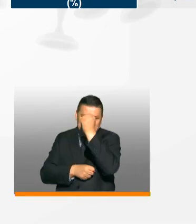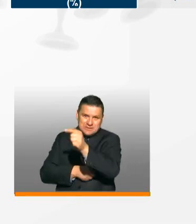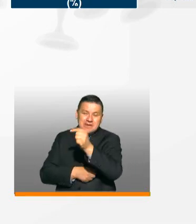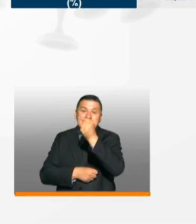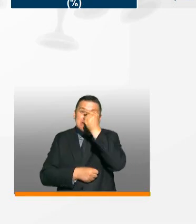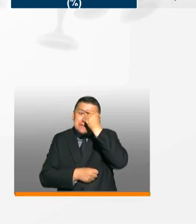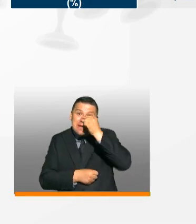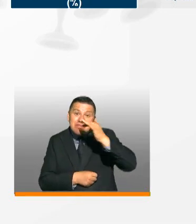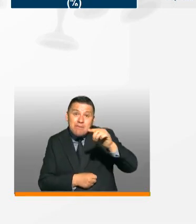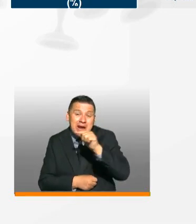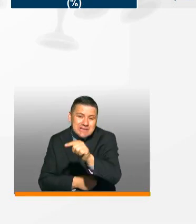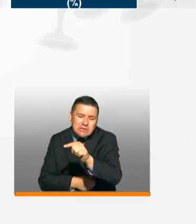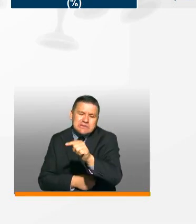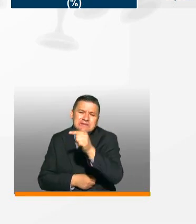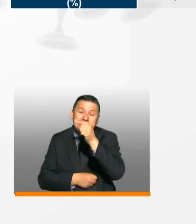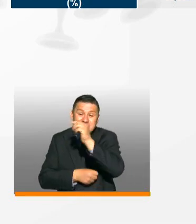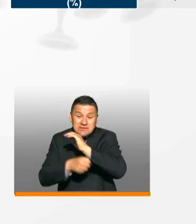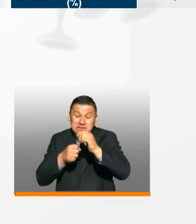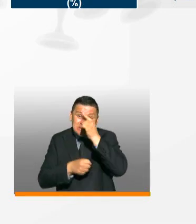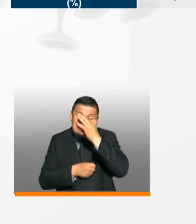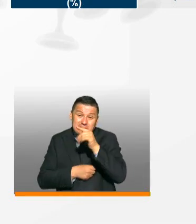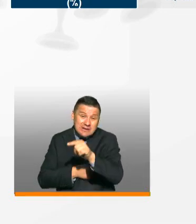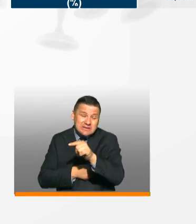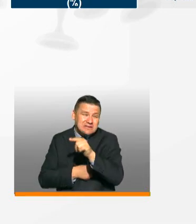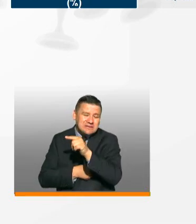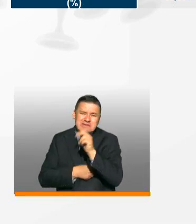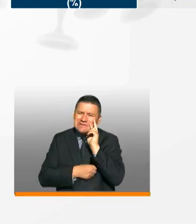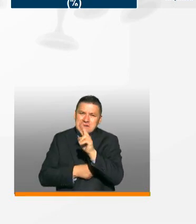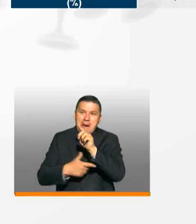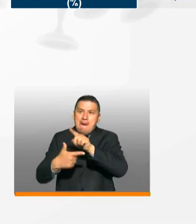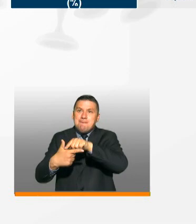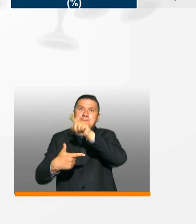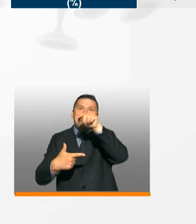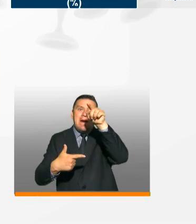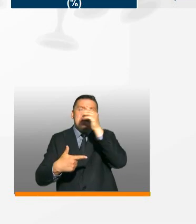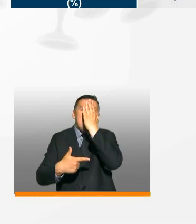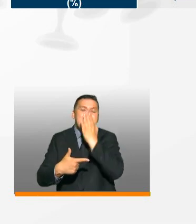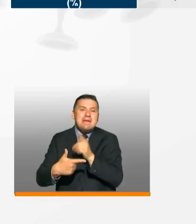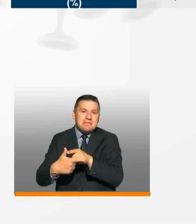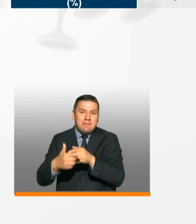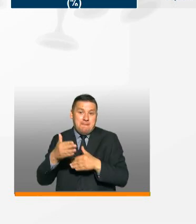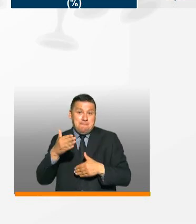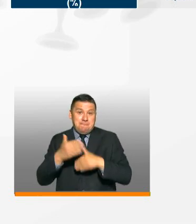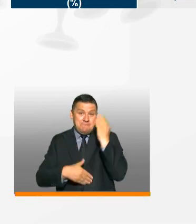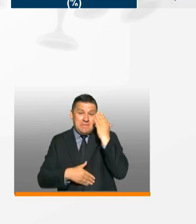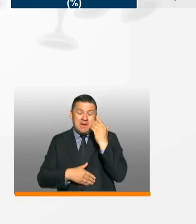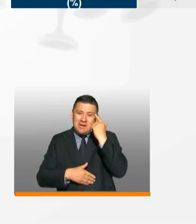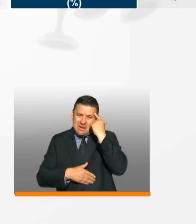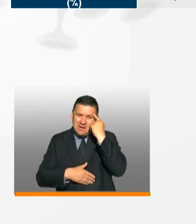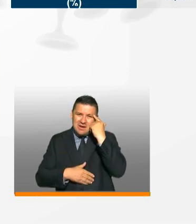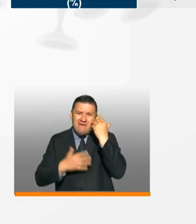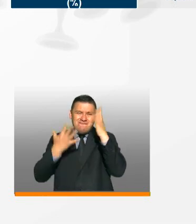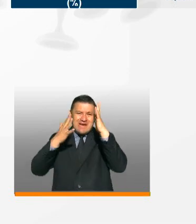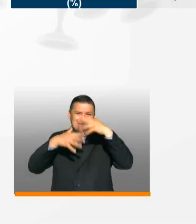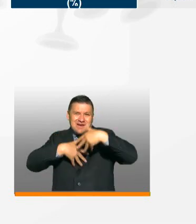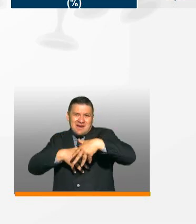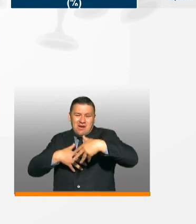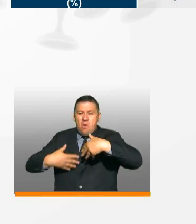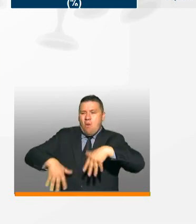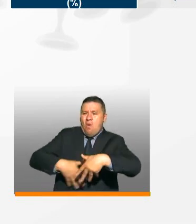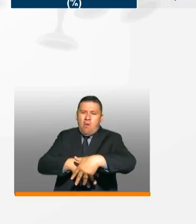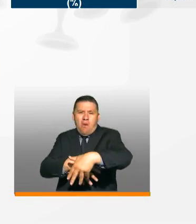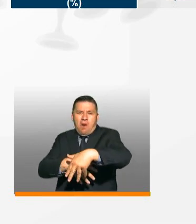de Santa Marta. En la ciudad de Santa Marta, en la parte superior, ven el incremento de casos que inició con las épocas de carnaval y luego